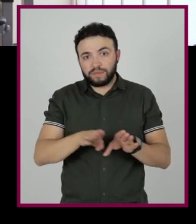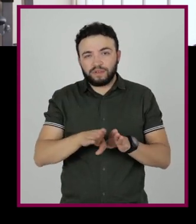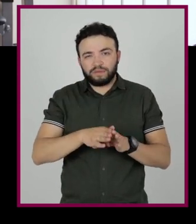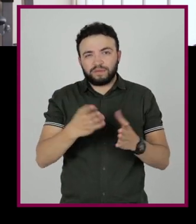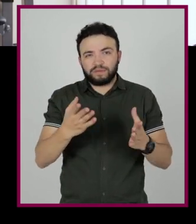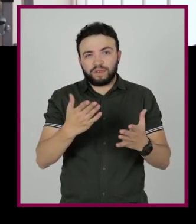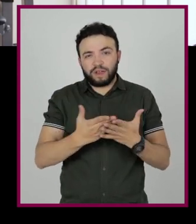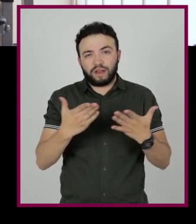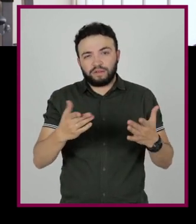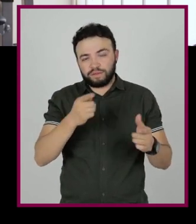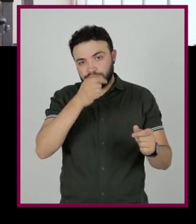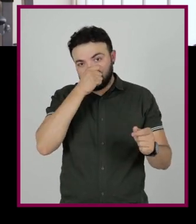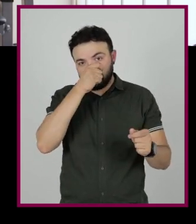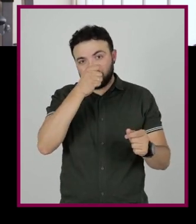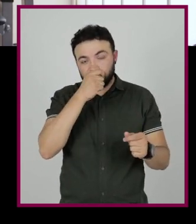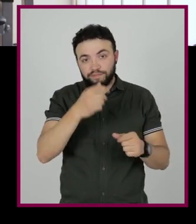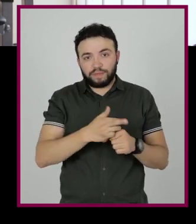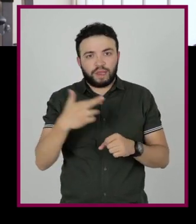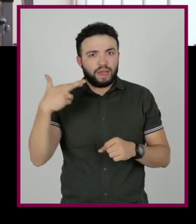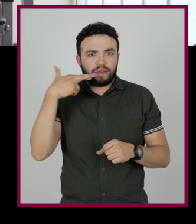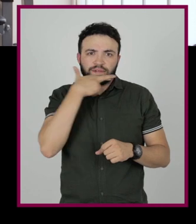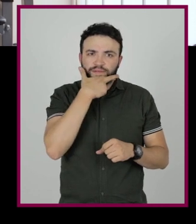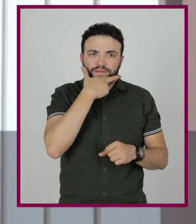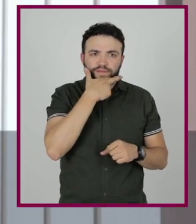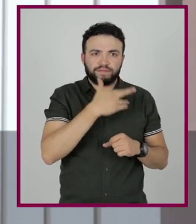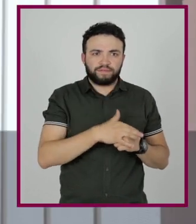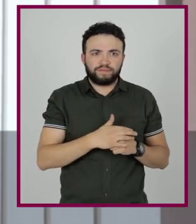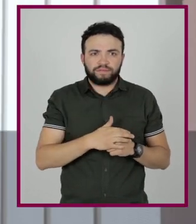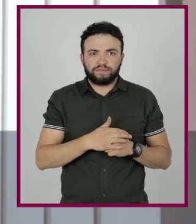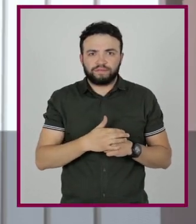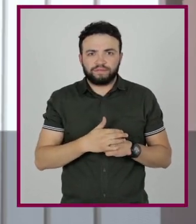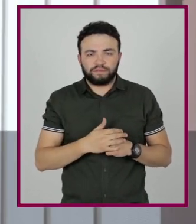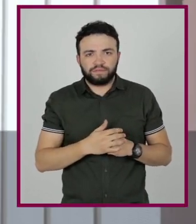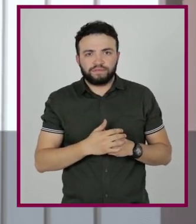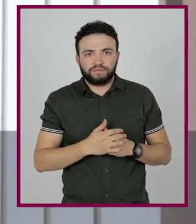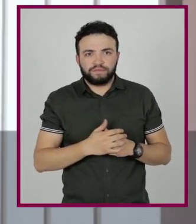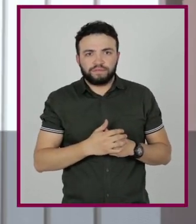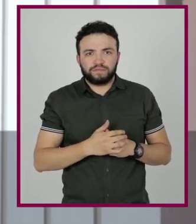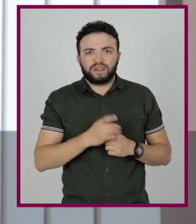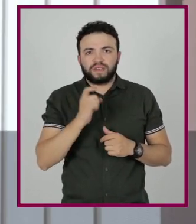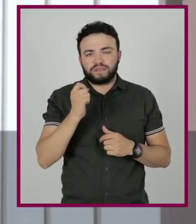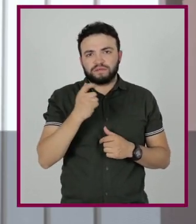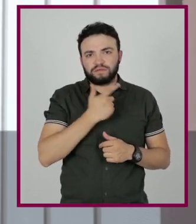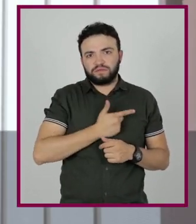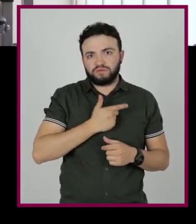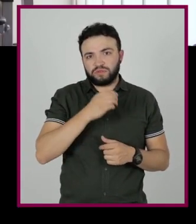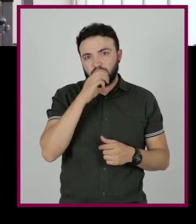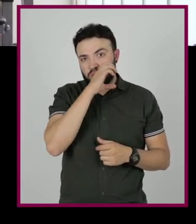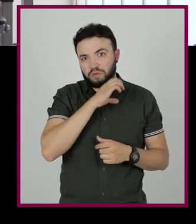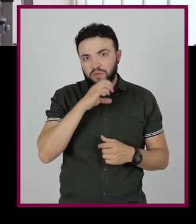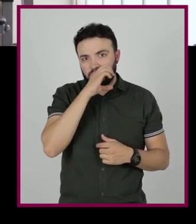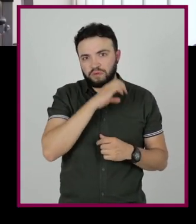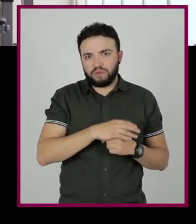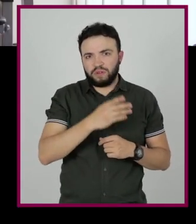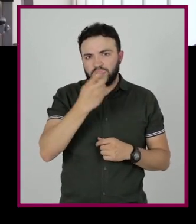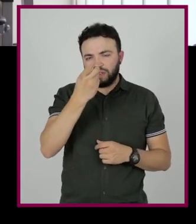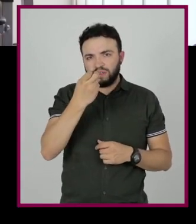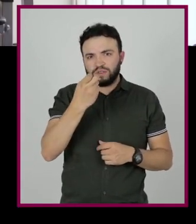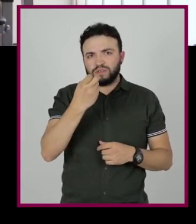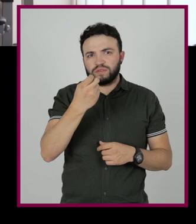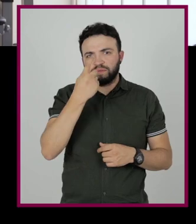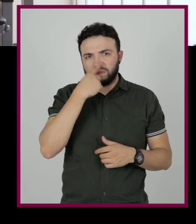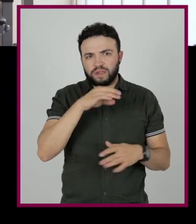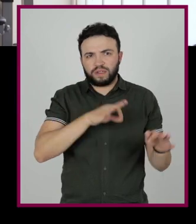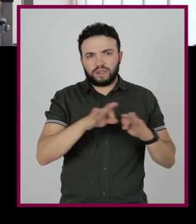superpersonalidades detectivescas. Tendremos que hacerlo rápido. Dedicado a los que les gusta ser curiosos. Parece que esto es un